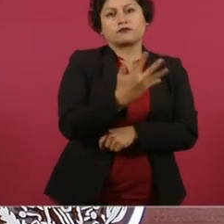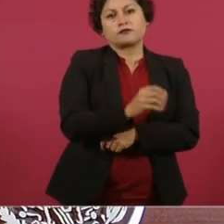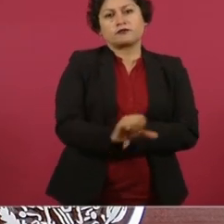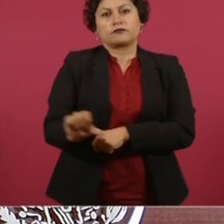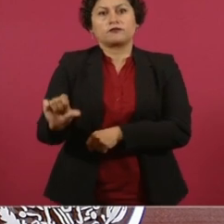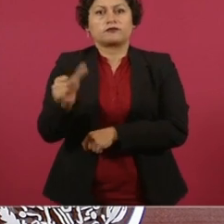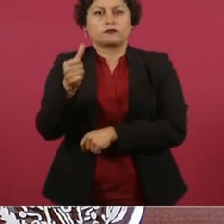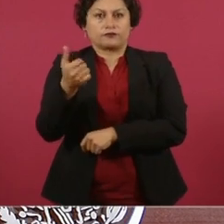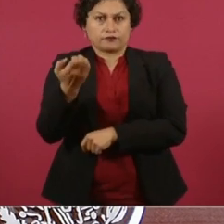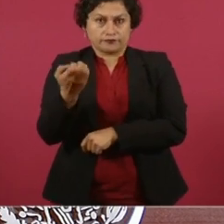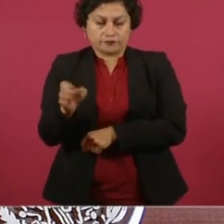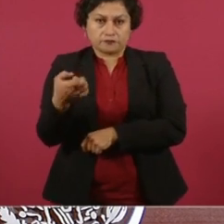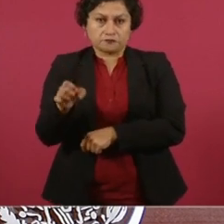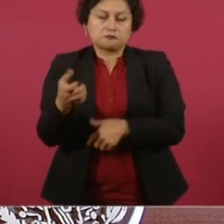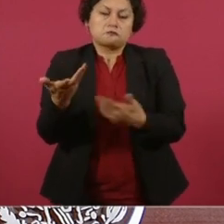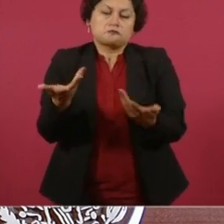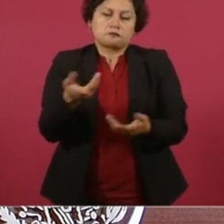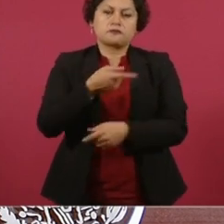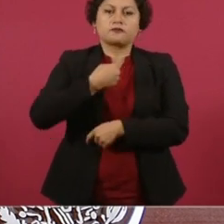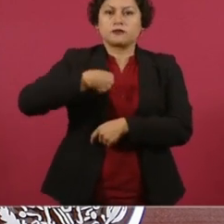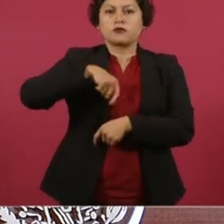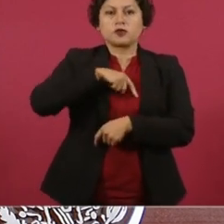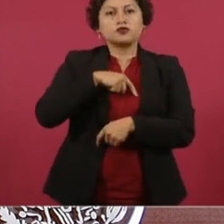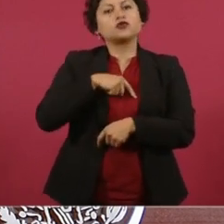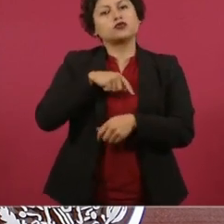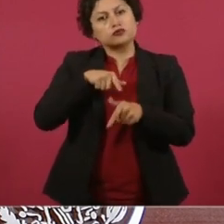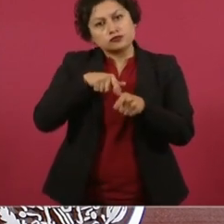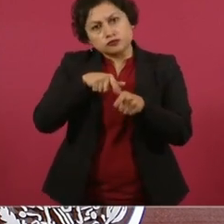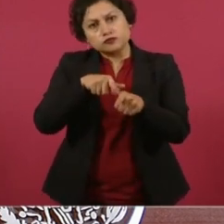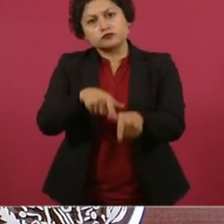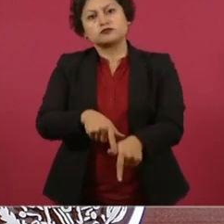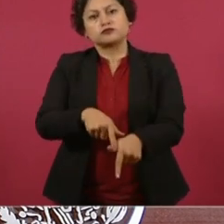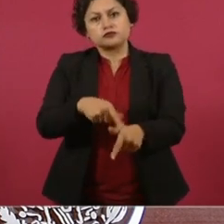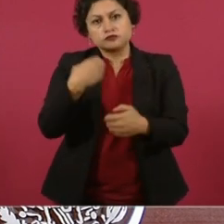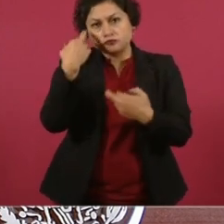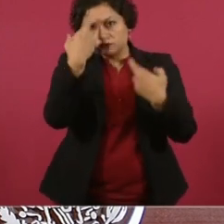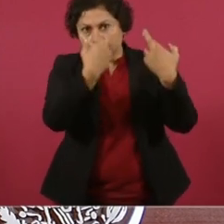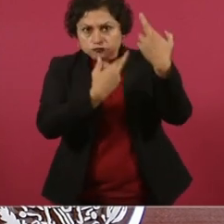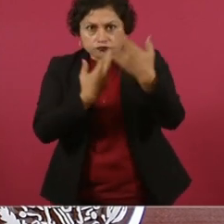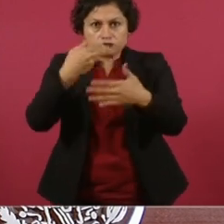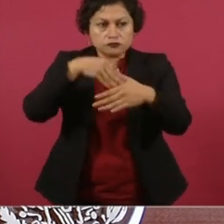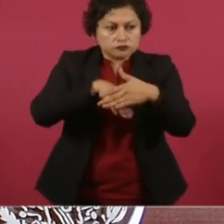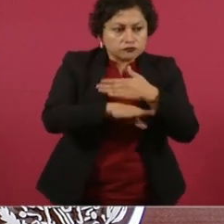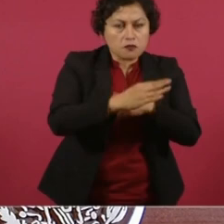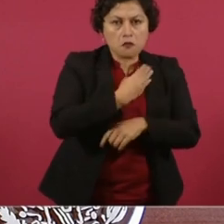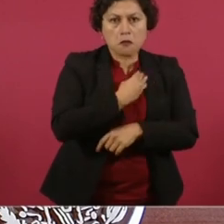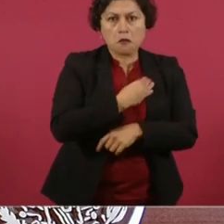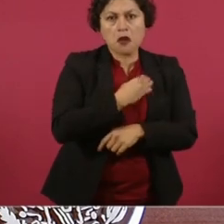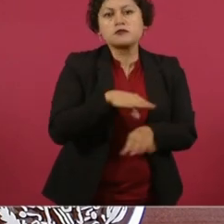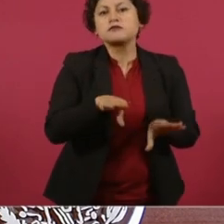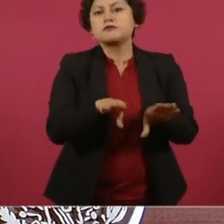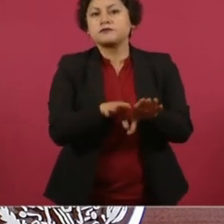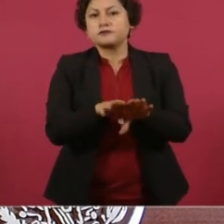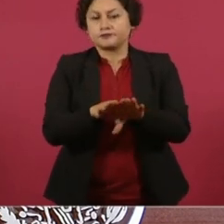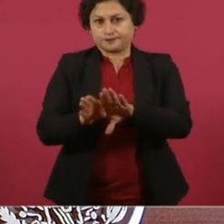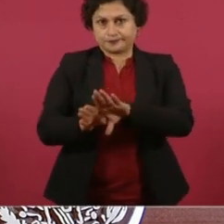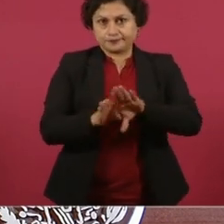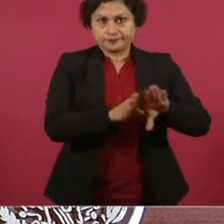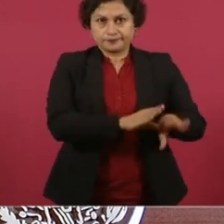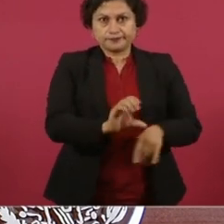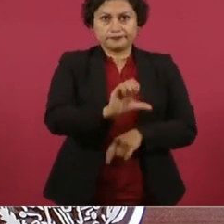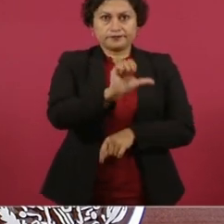Como es costumbre, seguimos revisando en todas nuestras visitas los servicios sanitarios. Ahora, en cuanto al gas